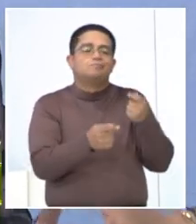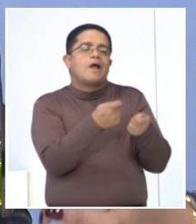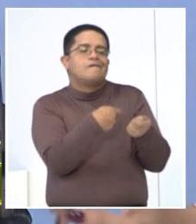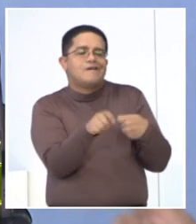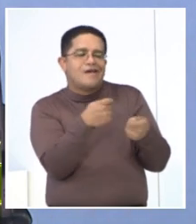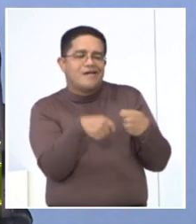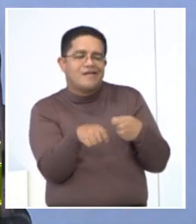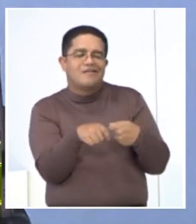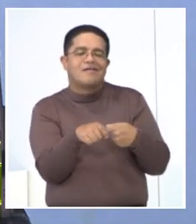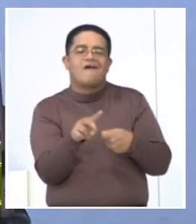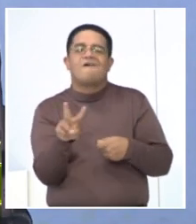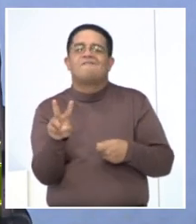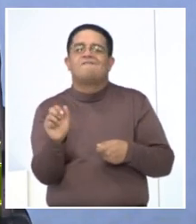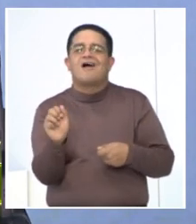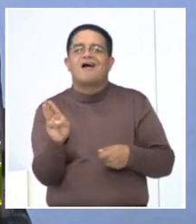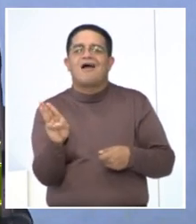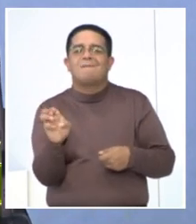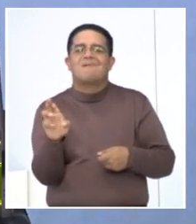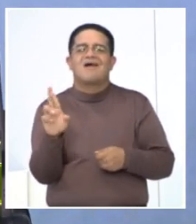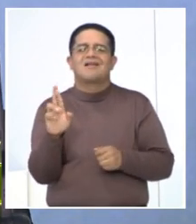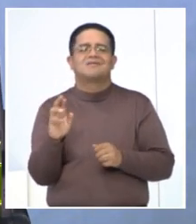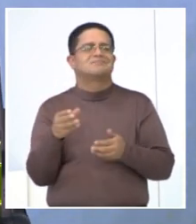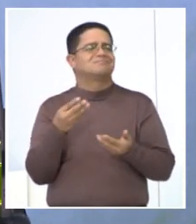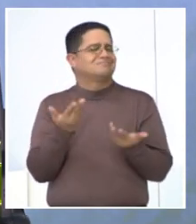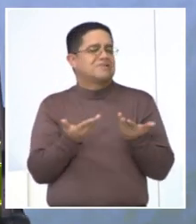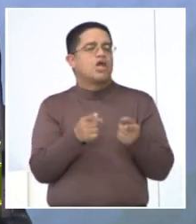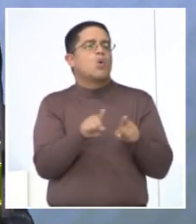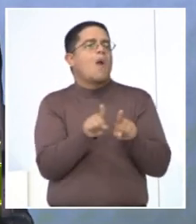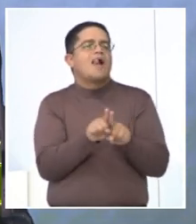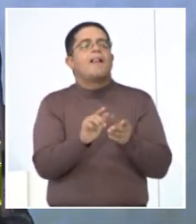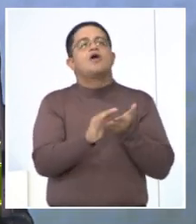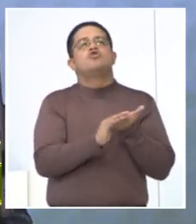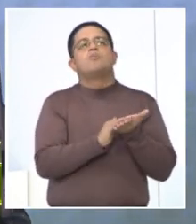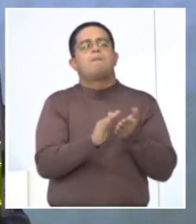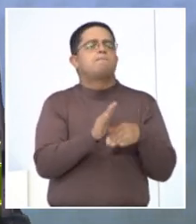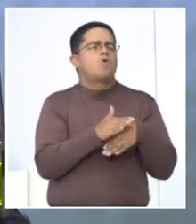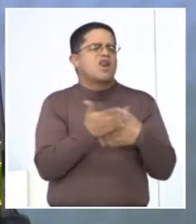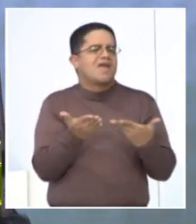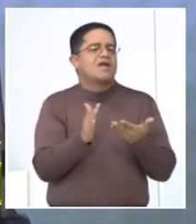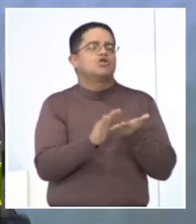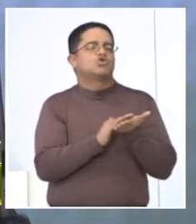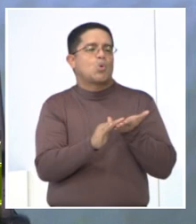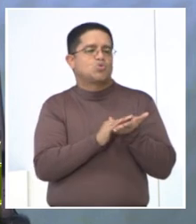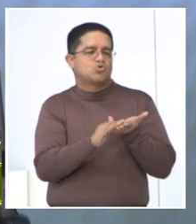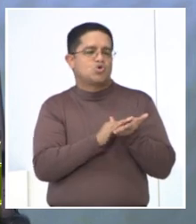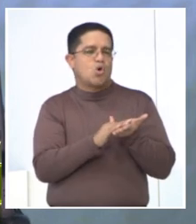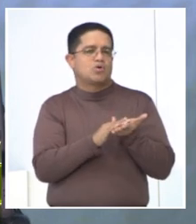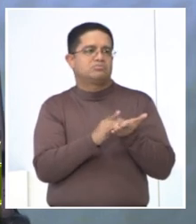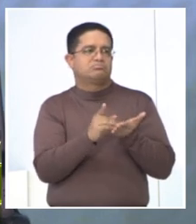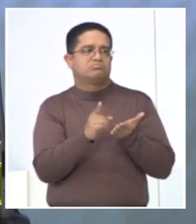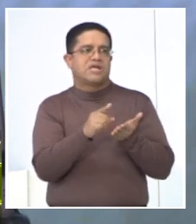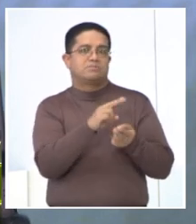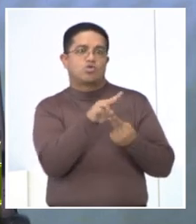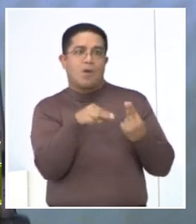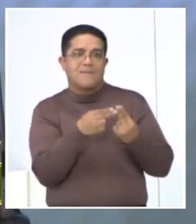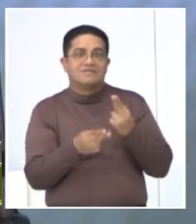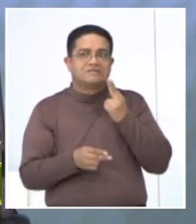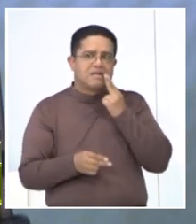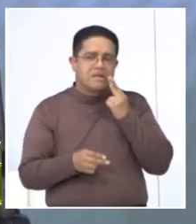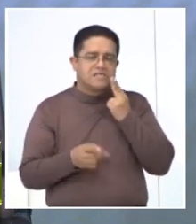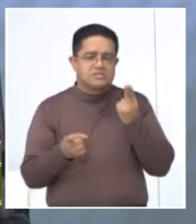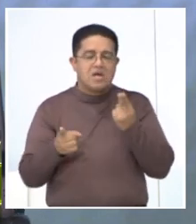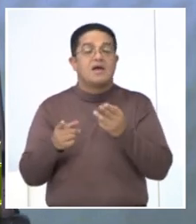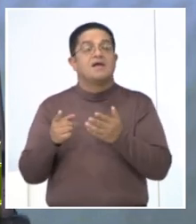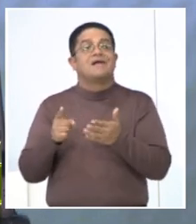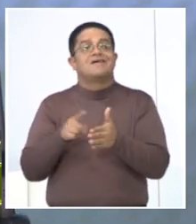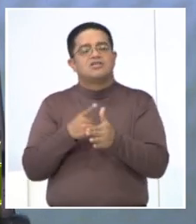los cigarrillos electrónicos nace originalmente como una alternativa para el uso de los cigarrillos tradicionales. No obstante, con toda esta